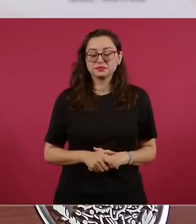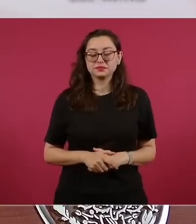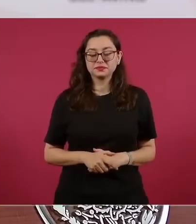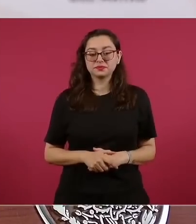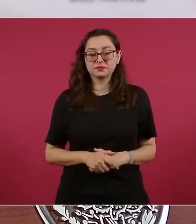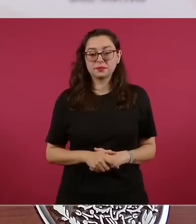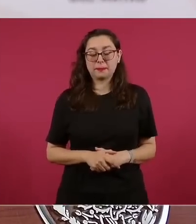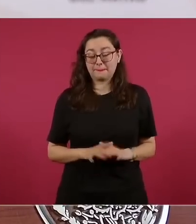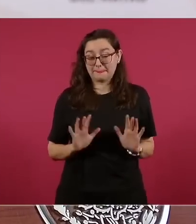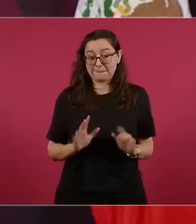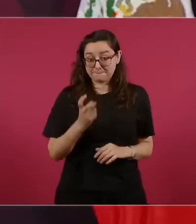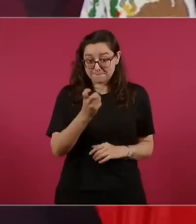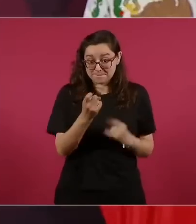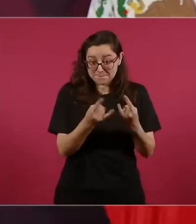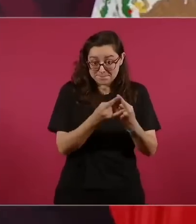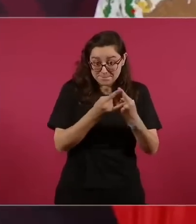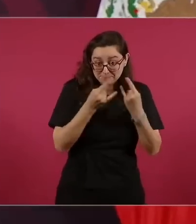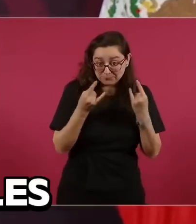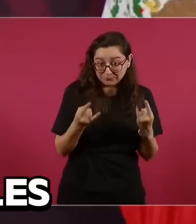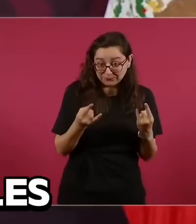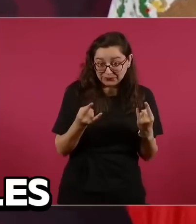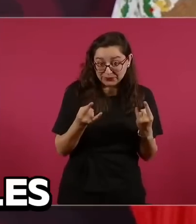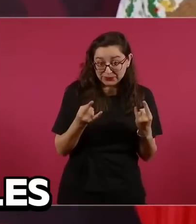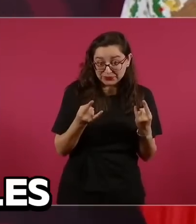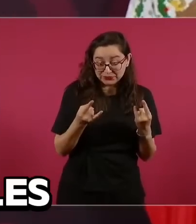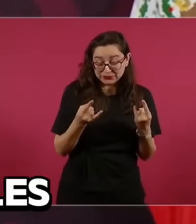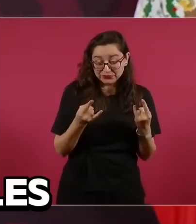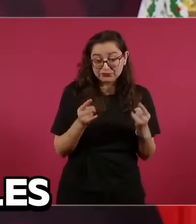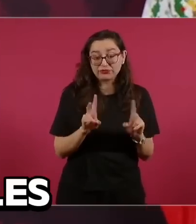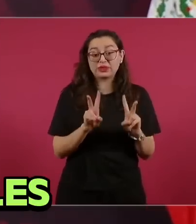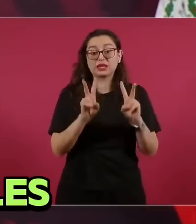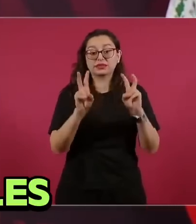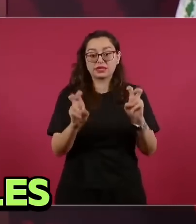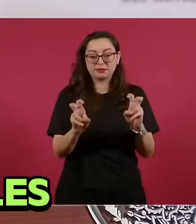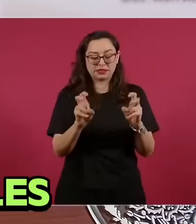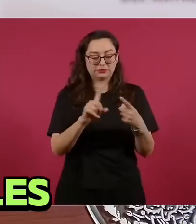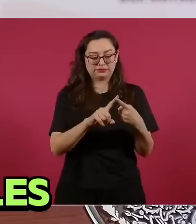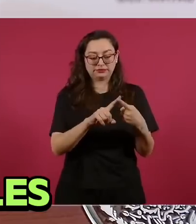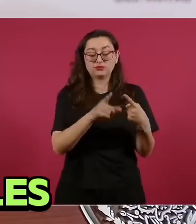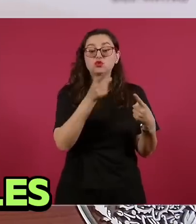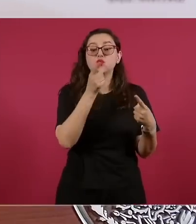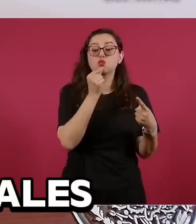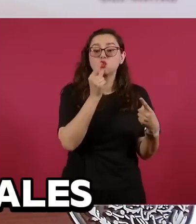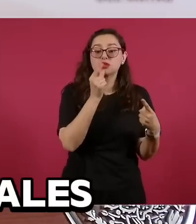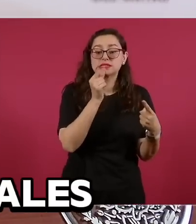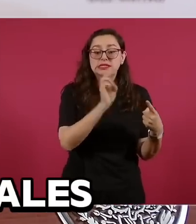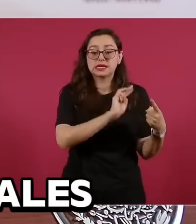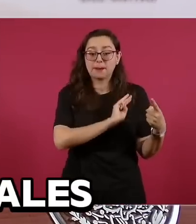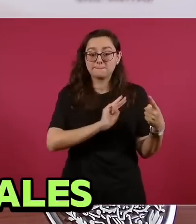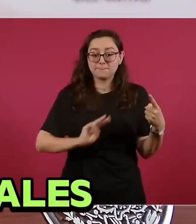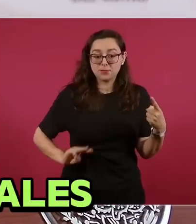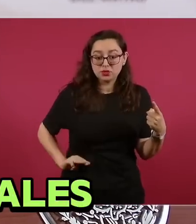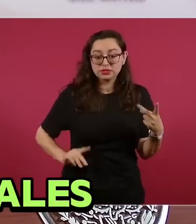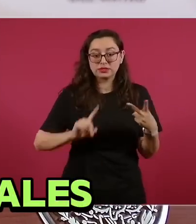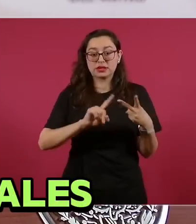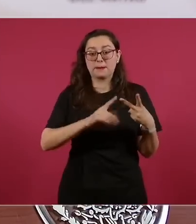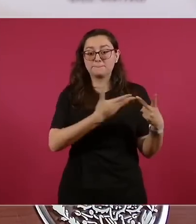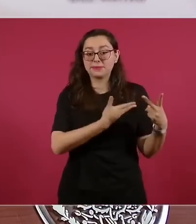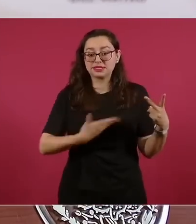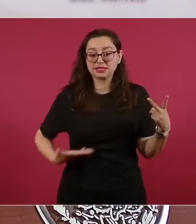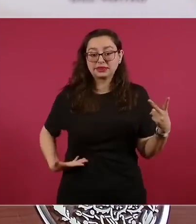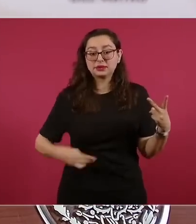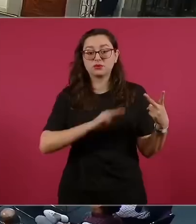que tenía que ver la desaparición con policías municipales, con presidentes